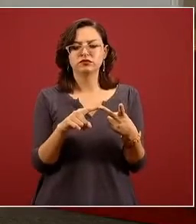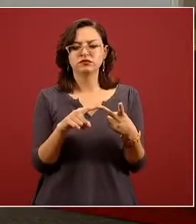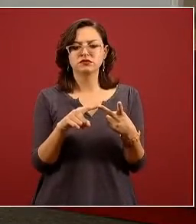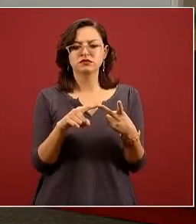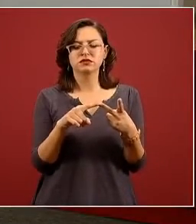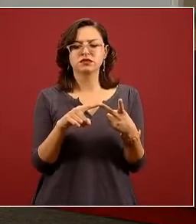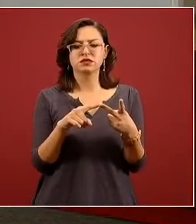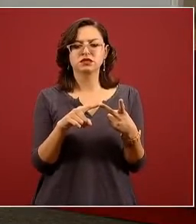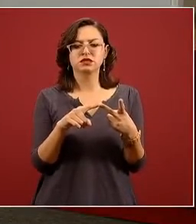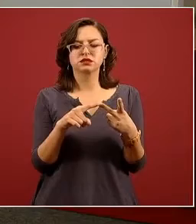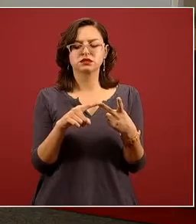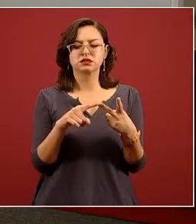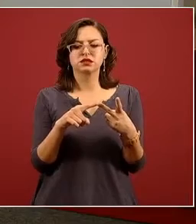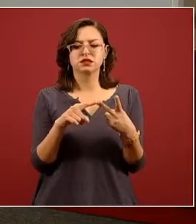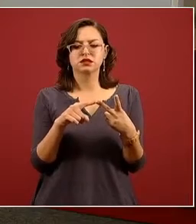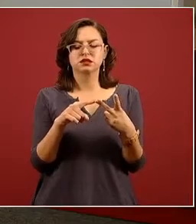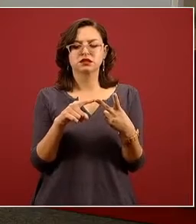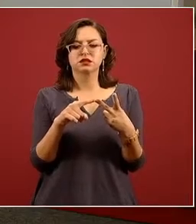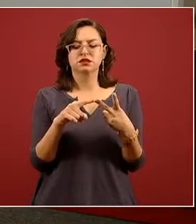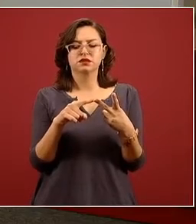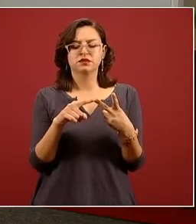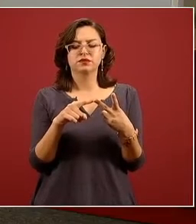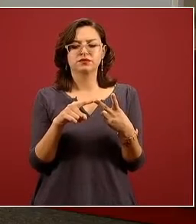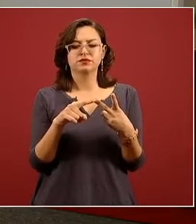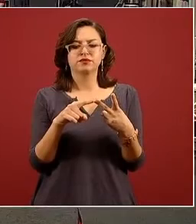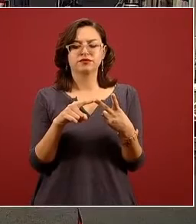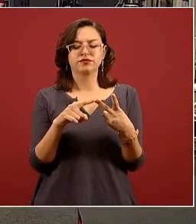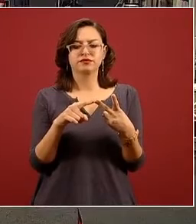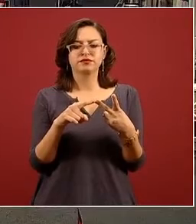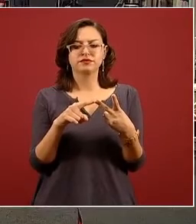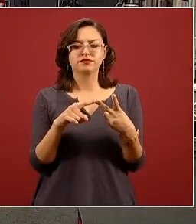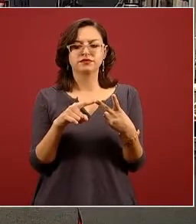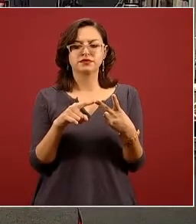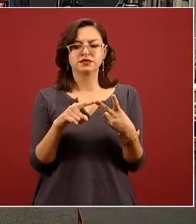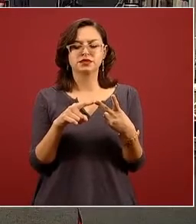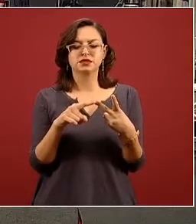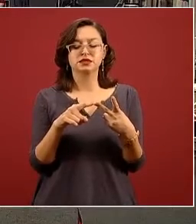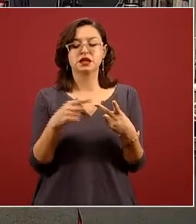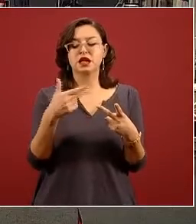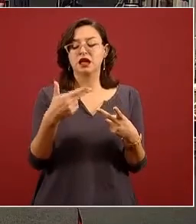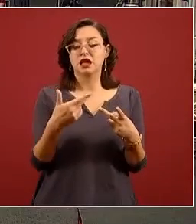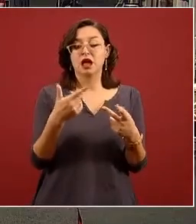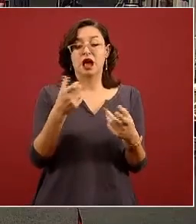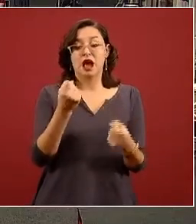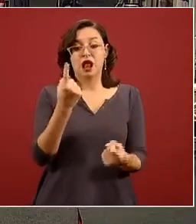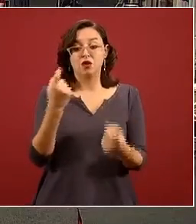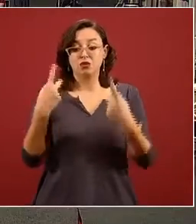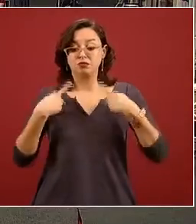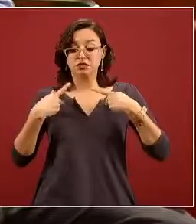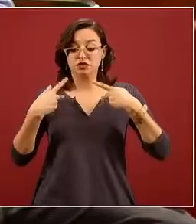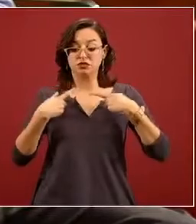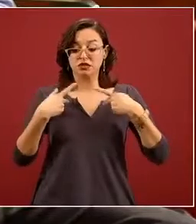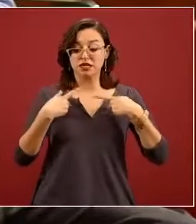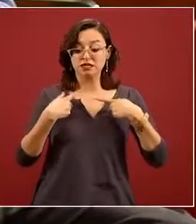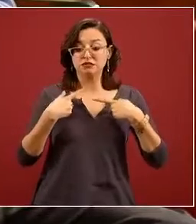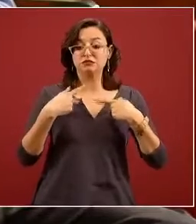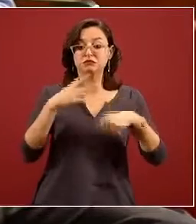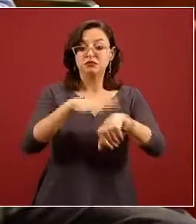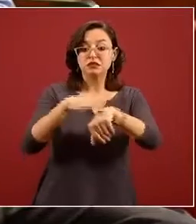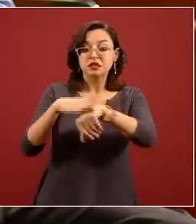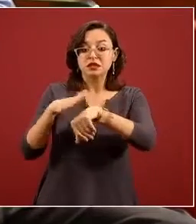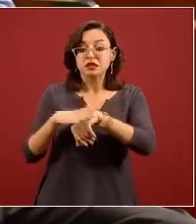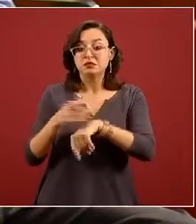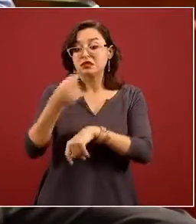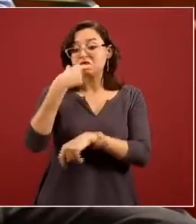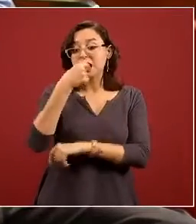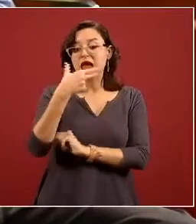están indicando que consigan hidroxicloroquina, que yo ya había salido